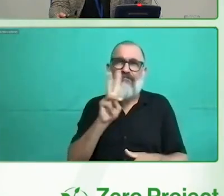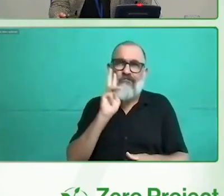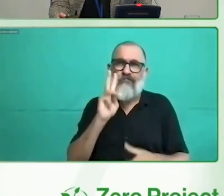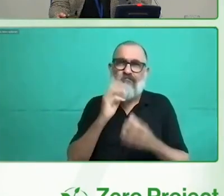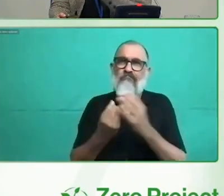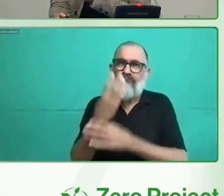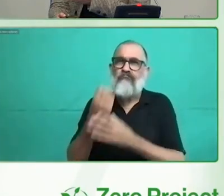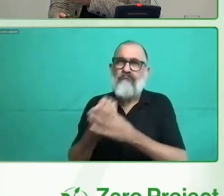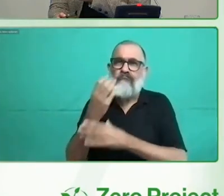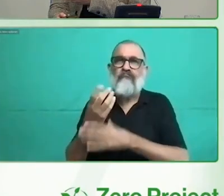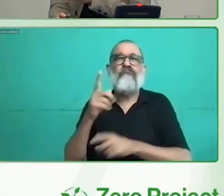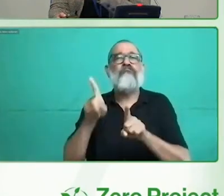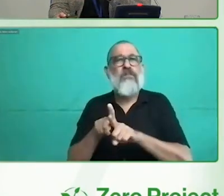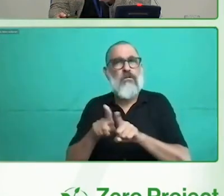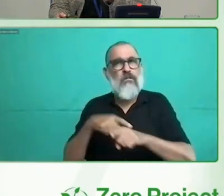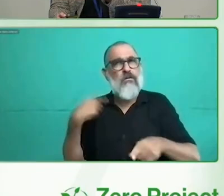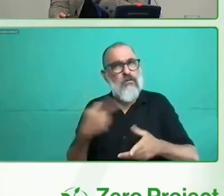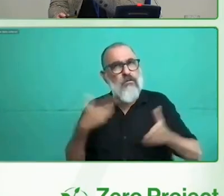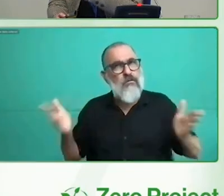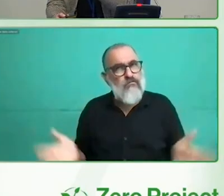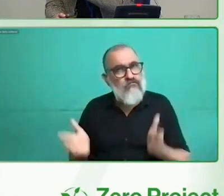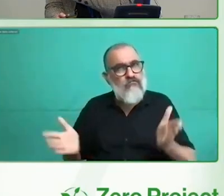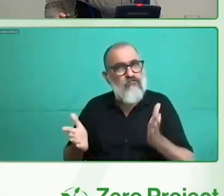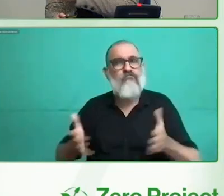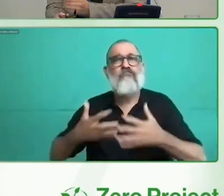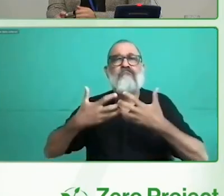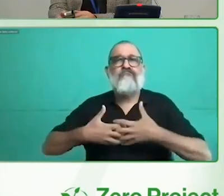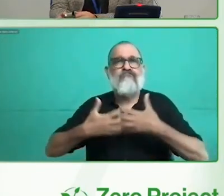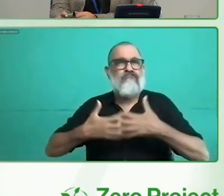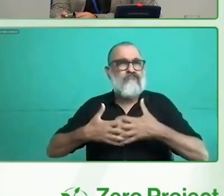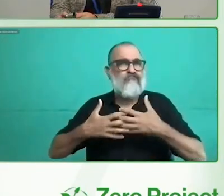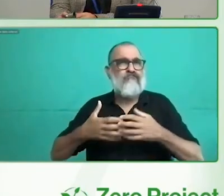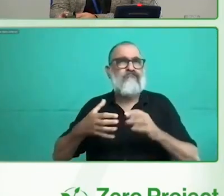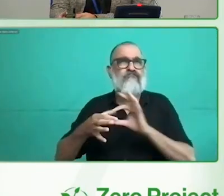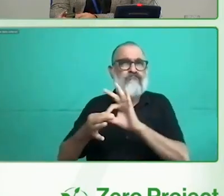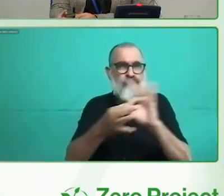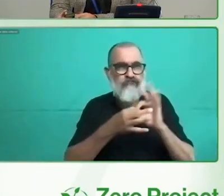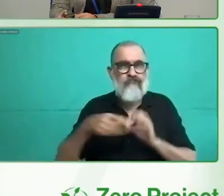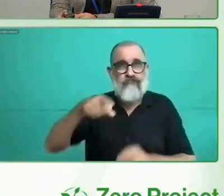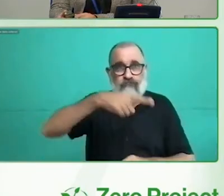casos algunos emprendedores acaban convirtiéndose en proveedores de otros.